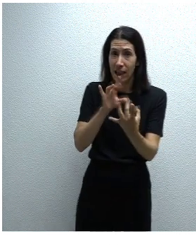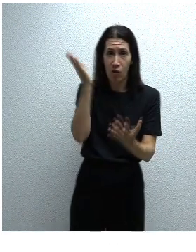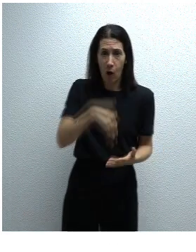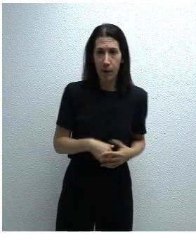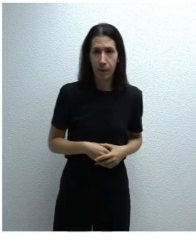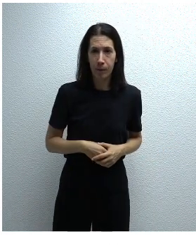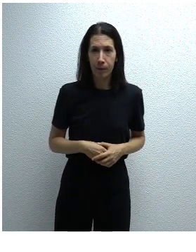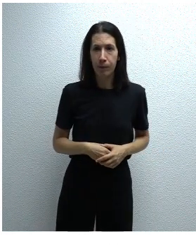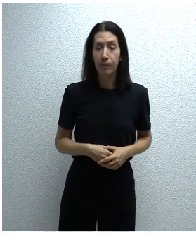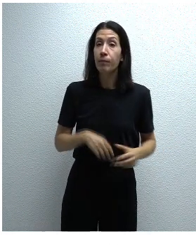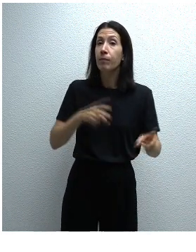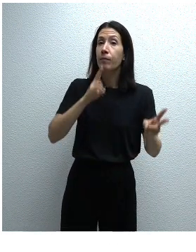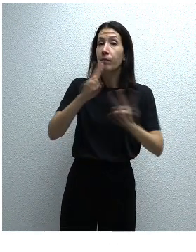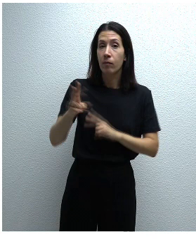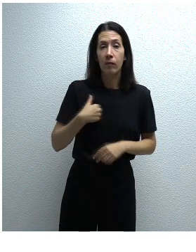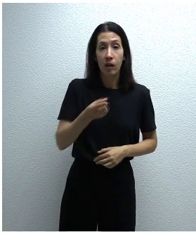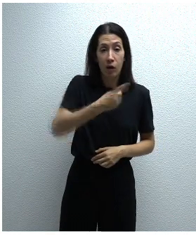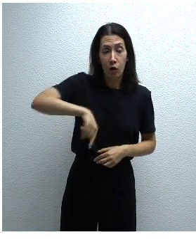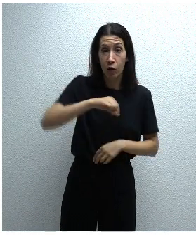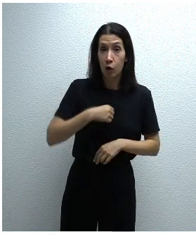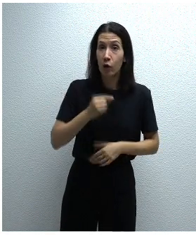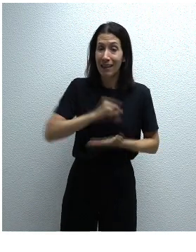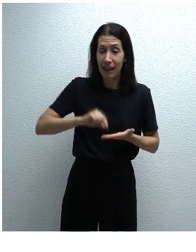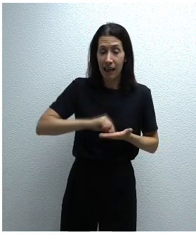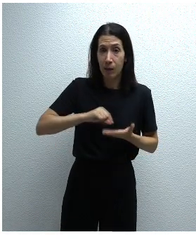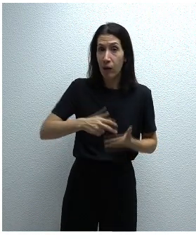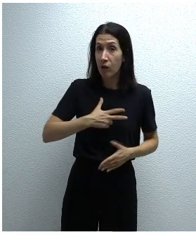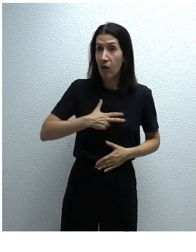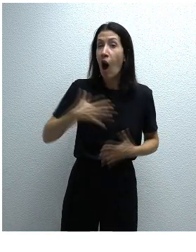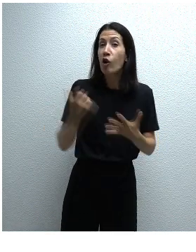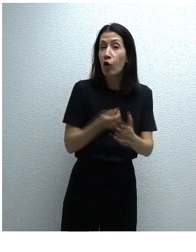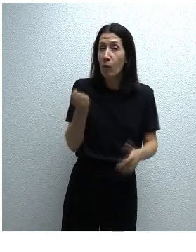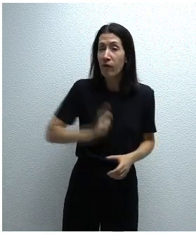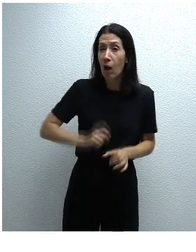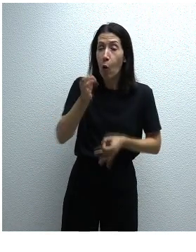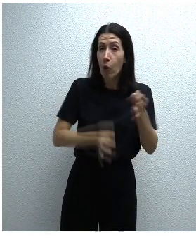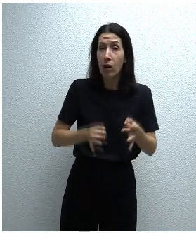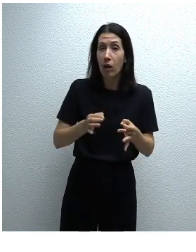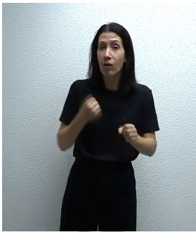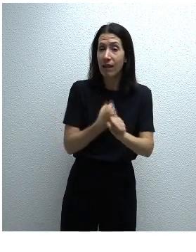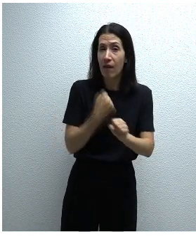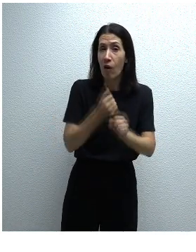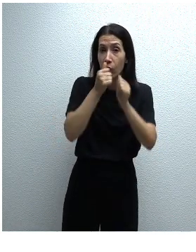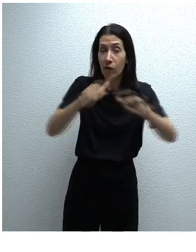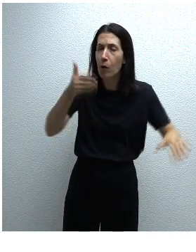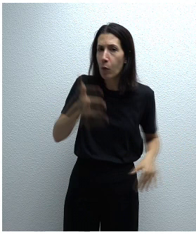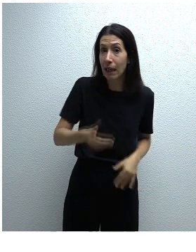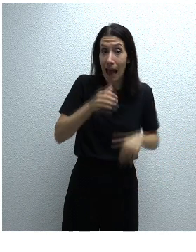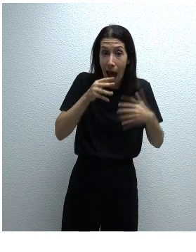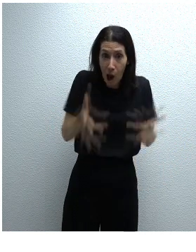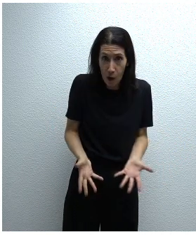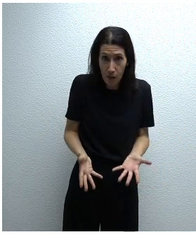Sí, tenemos una gran labor de difusión, los despachos de abogado, todos los operadores jurídicos, pero en este momento yo expreso